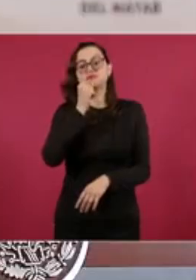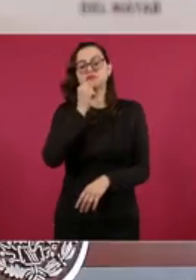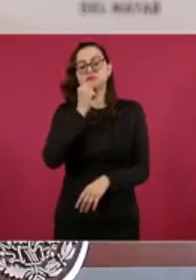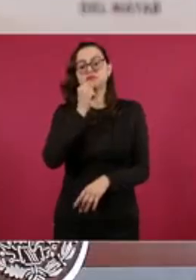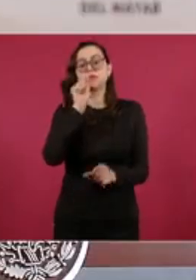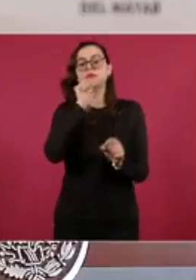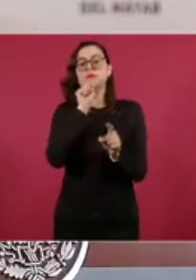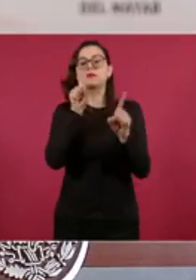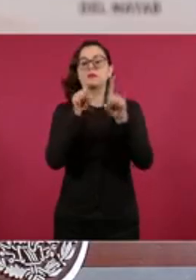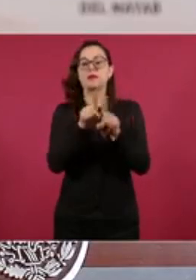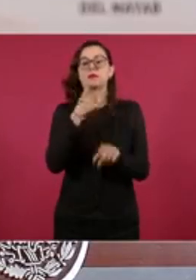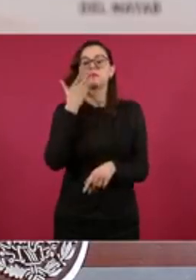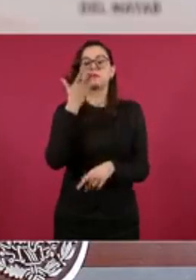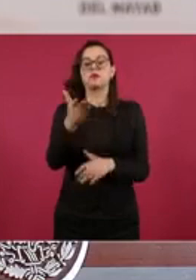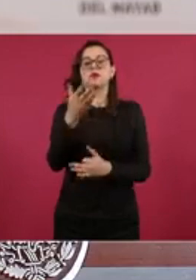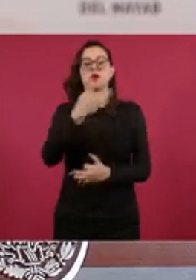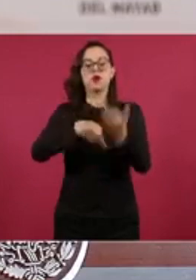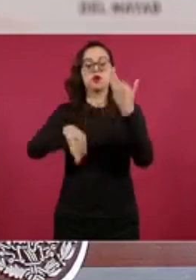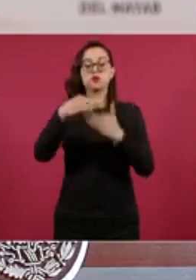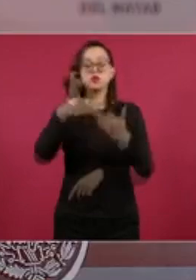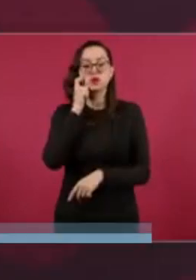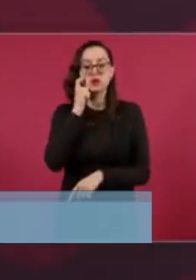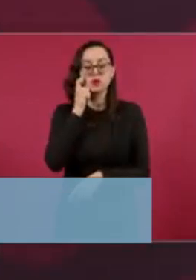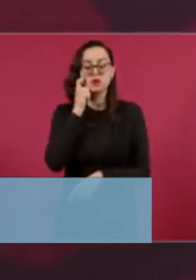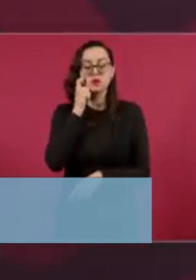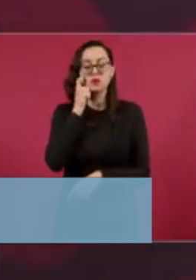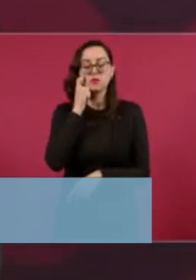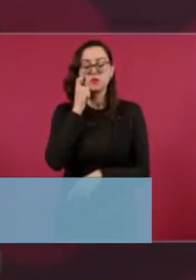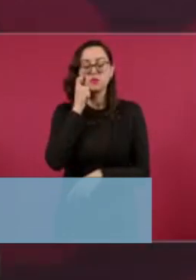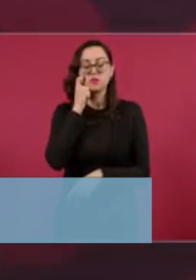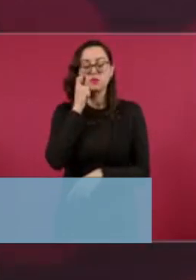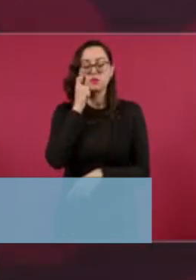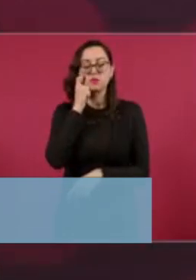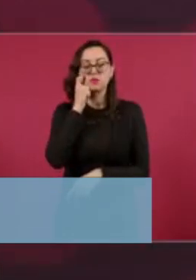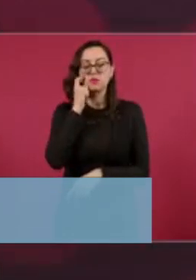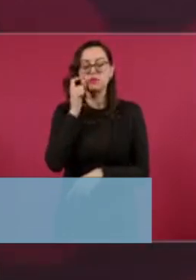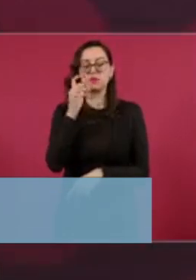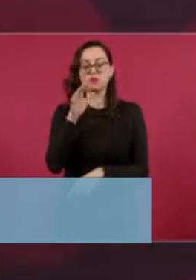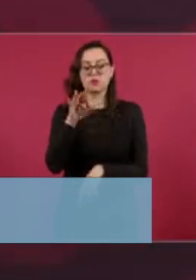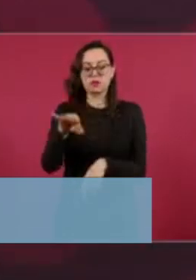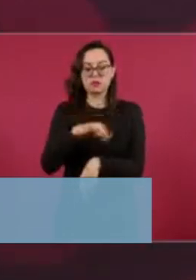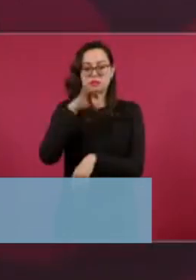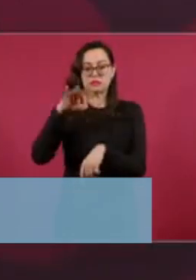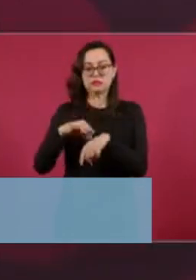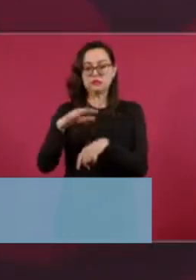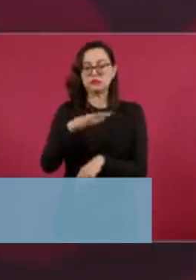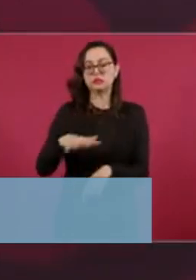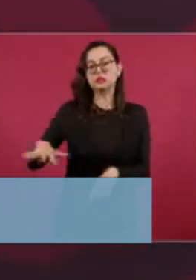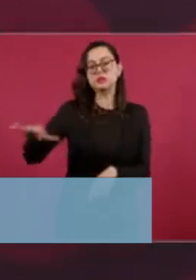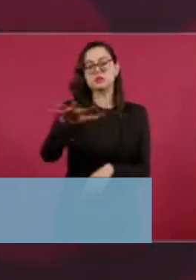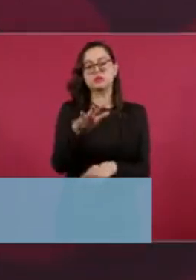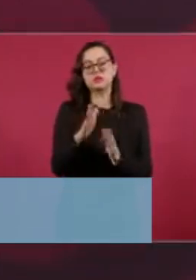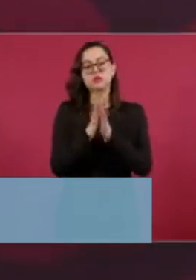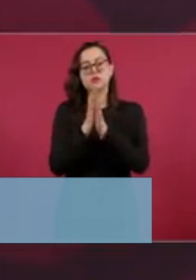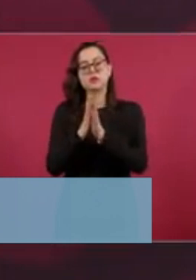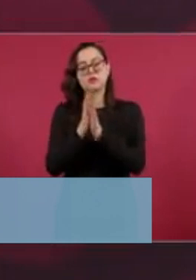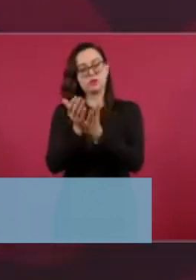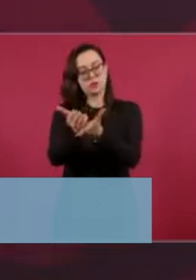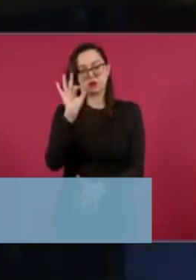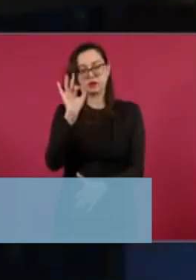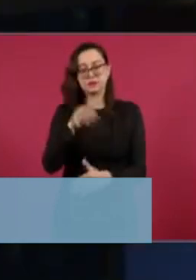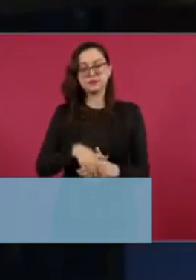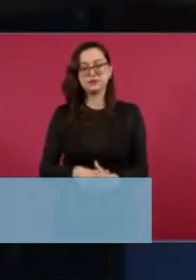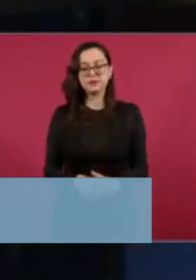pido a toda la gente de Guerrero de la región de Chilpancingo de Guerrero que nos